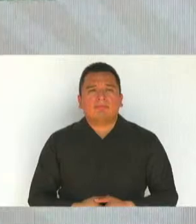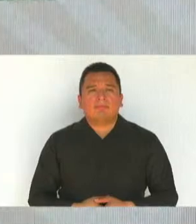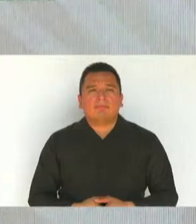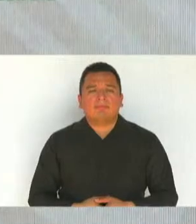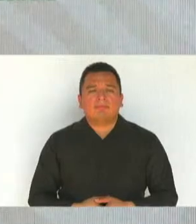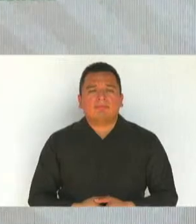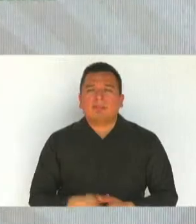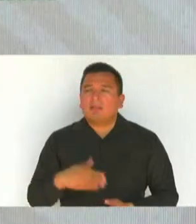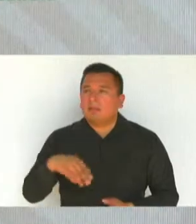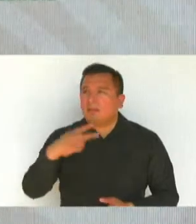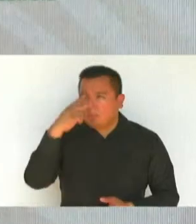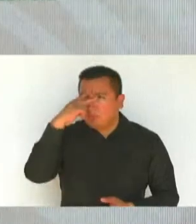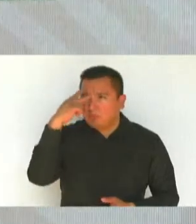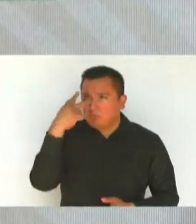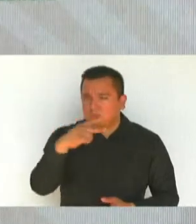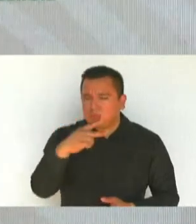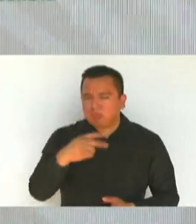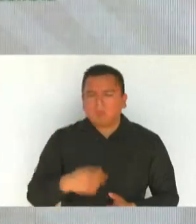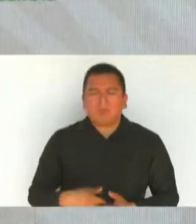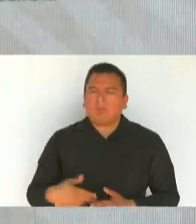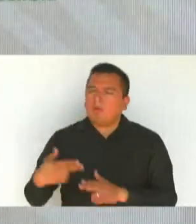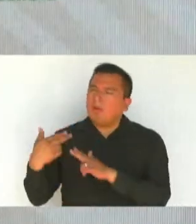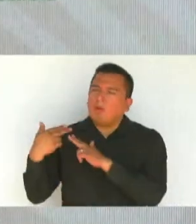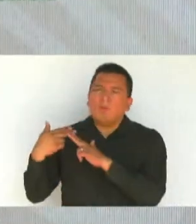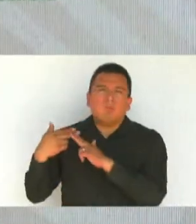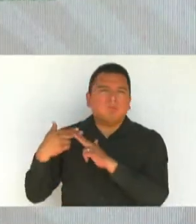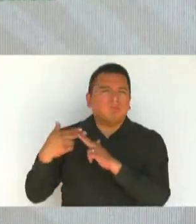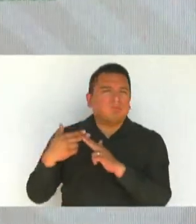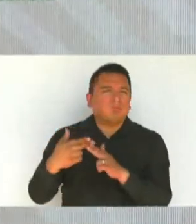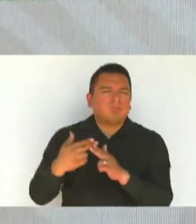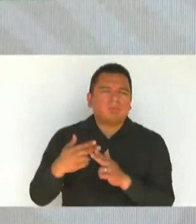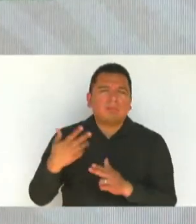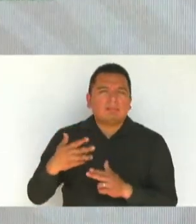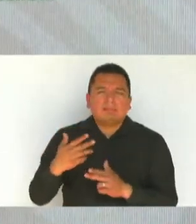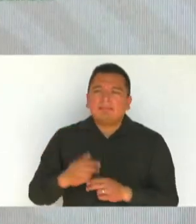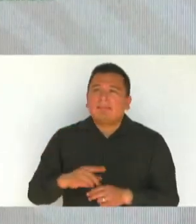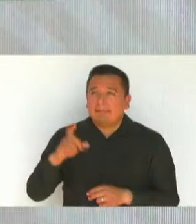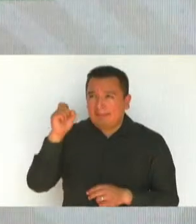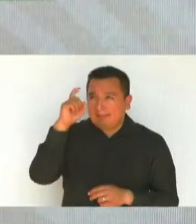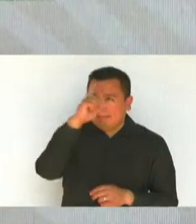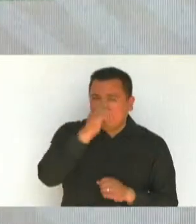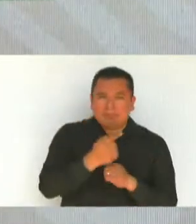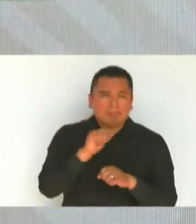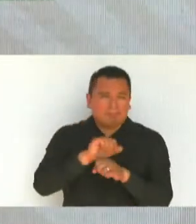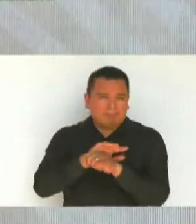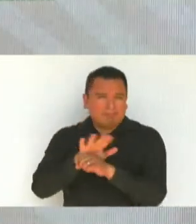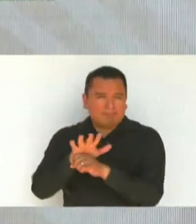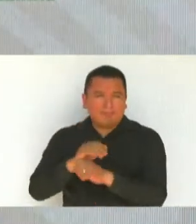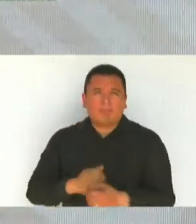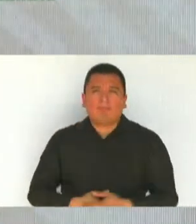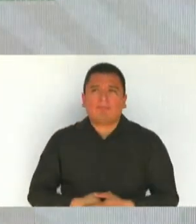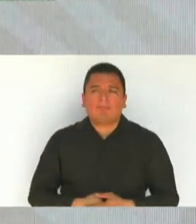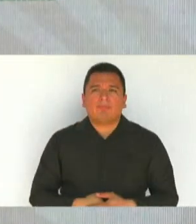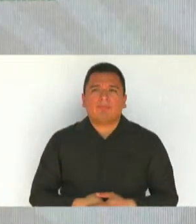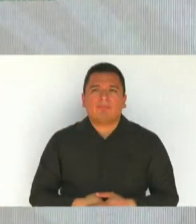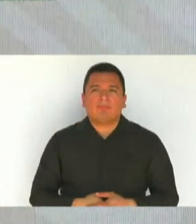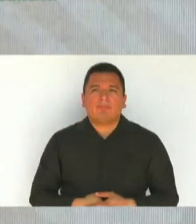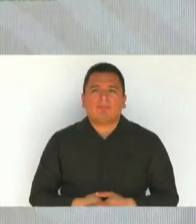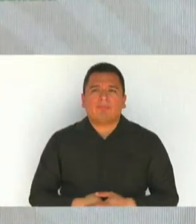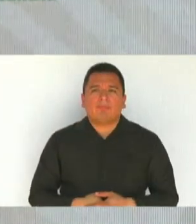visto profundamente afectado por la pandemia de la COVID-19. El impacto para